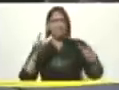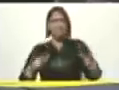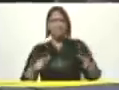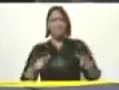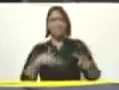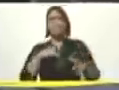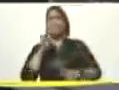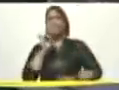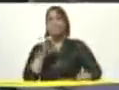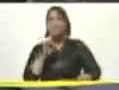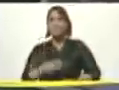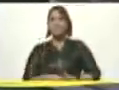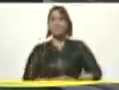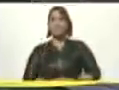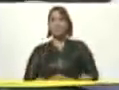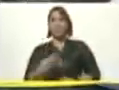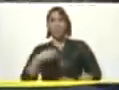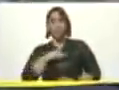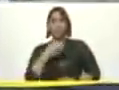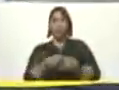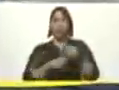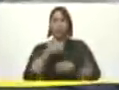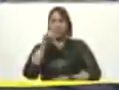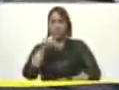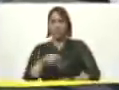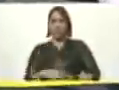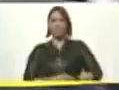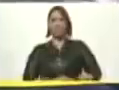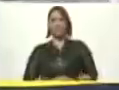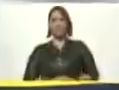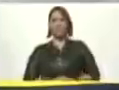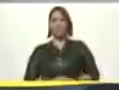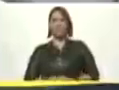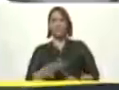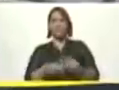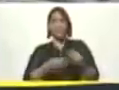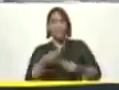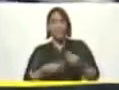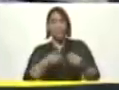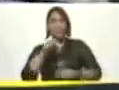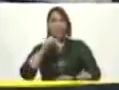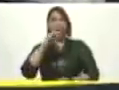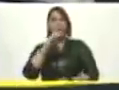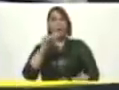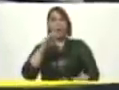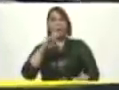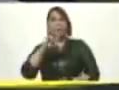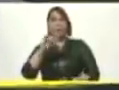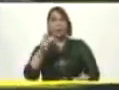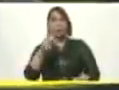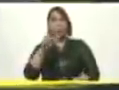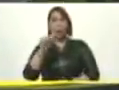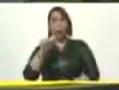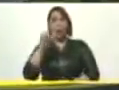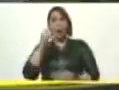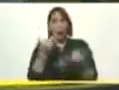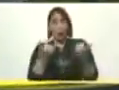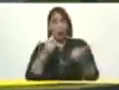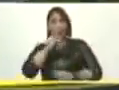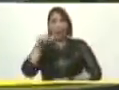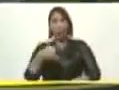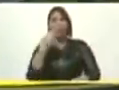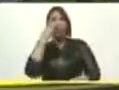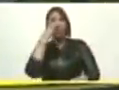Y entonces estamos haciendo este también hicimos acarigua y ahora en junio estos 30 años como